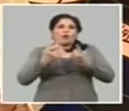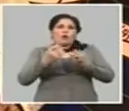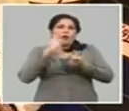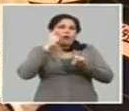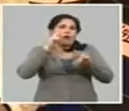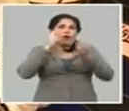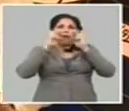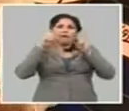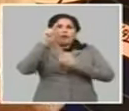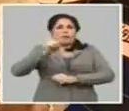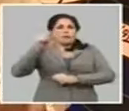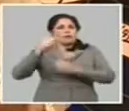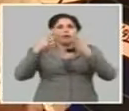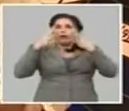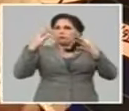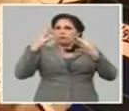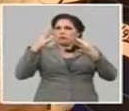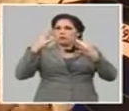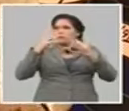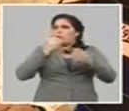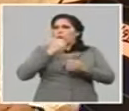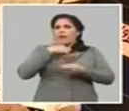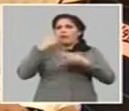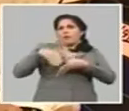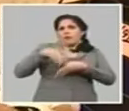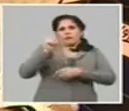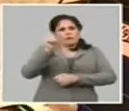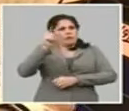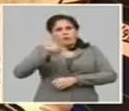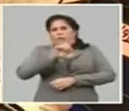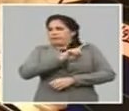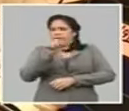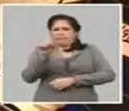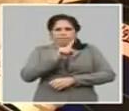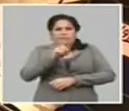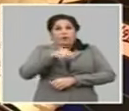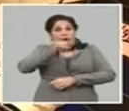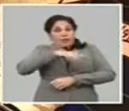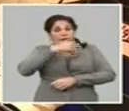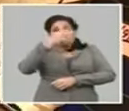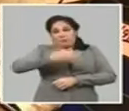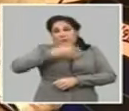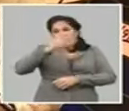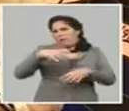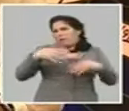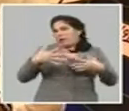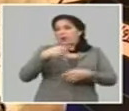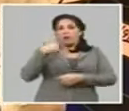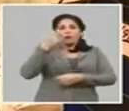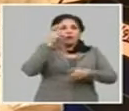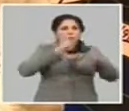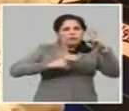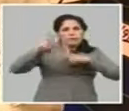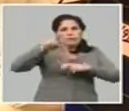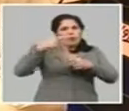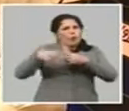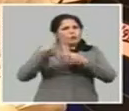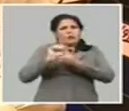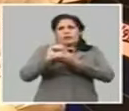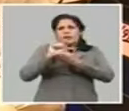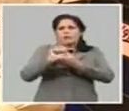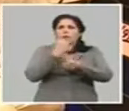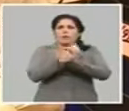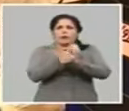las personas va a estar disponible también dijimos comentaba que comentábamos de que estábamos revisando otros servicios que eran de